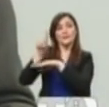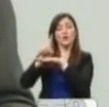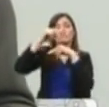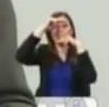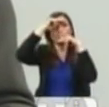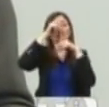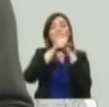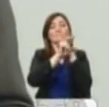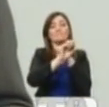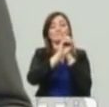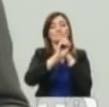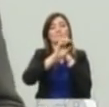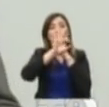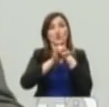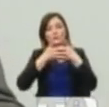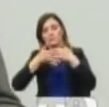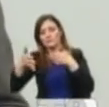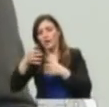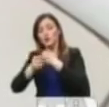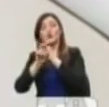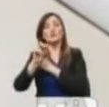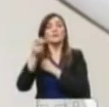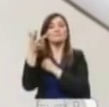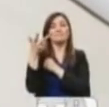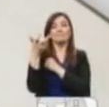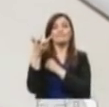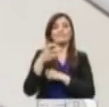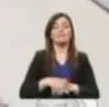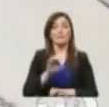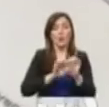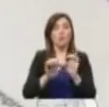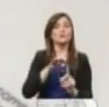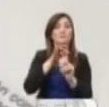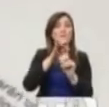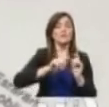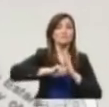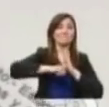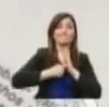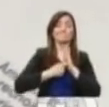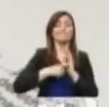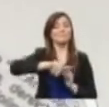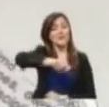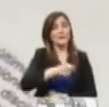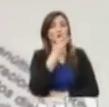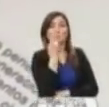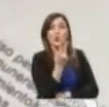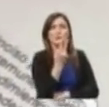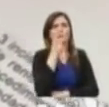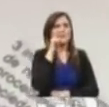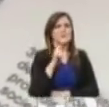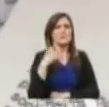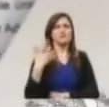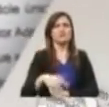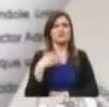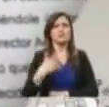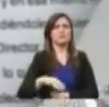de noticias entre el 2009 y 2013. Lo cierto es que el examen especial de Contraloría a Gama TV evidencia otras